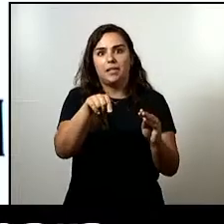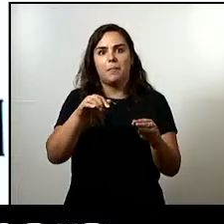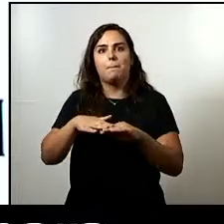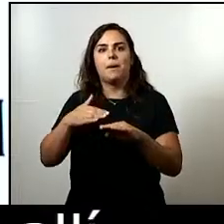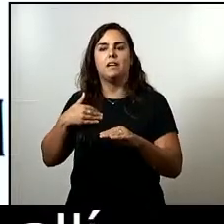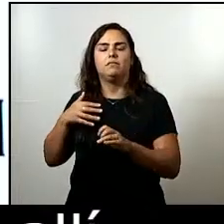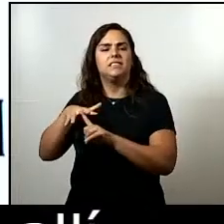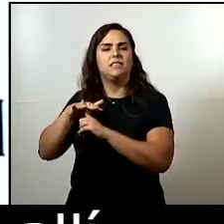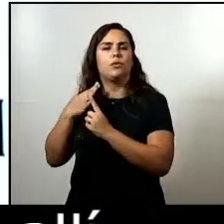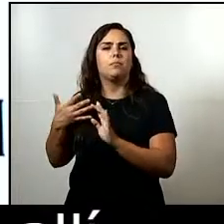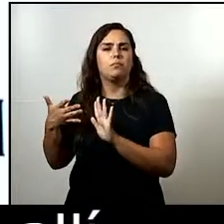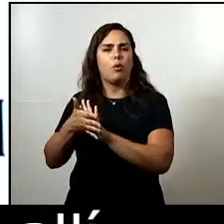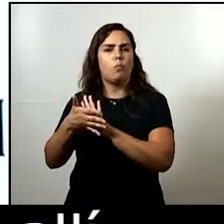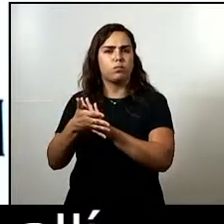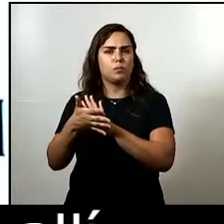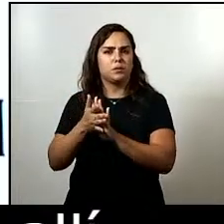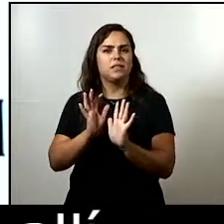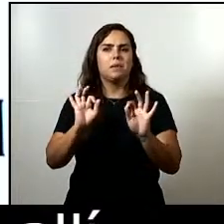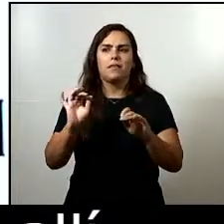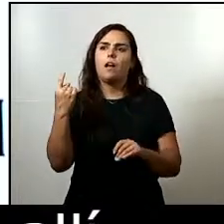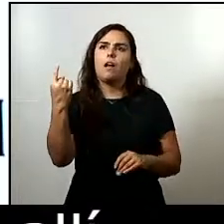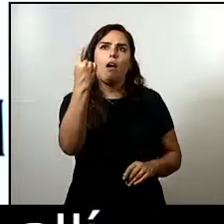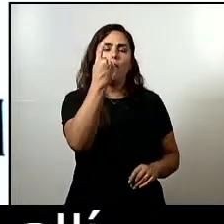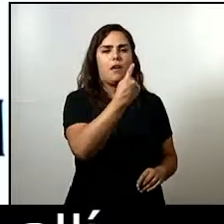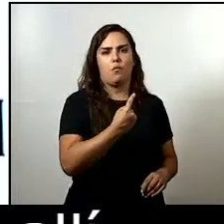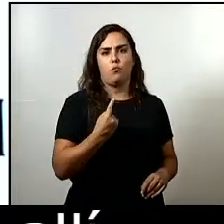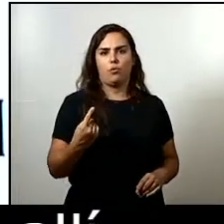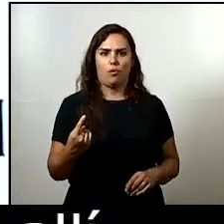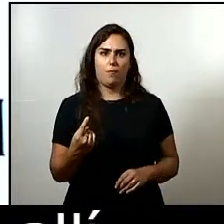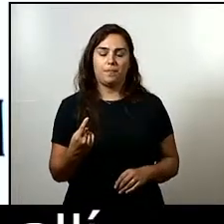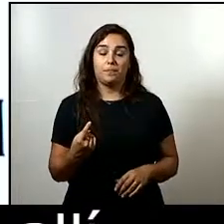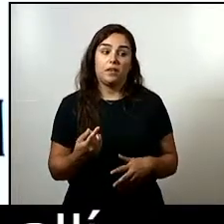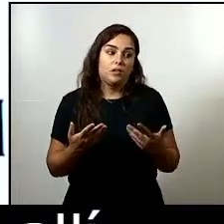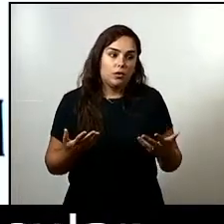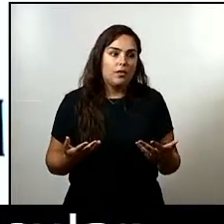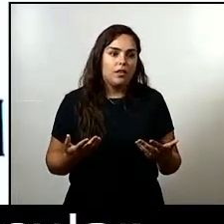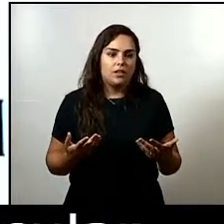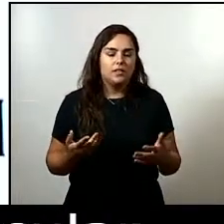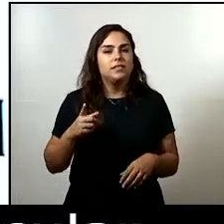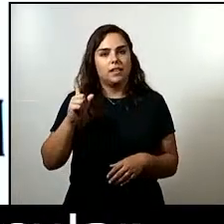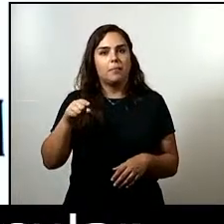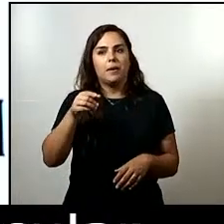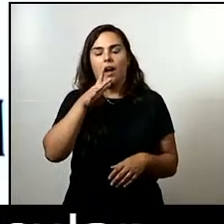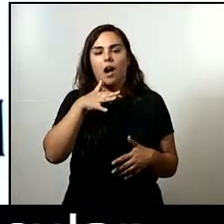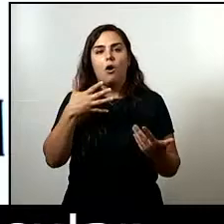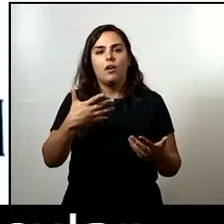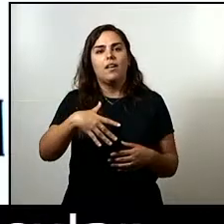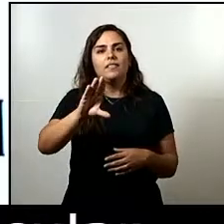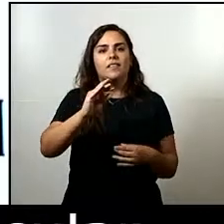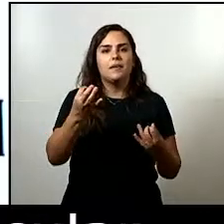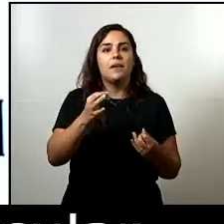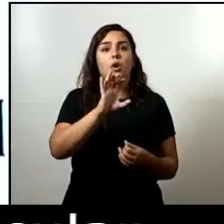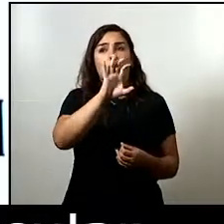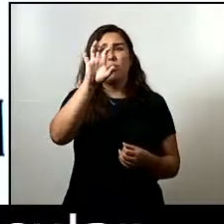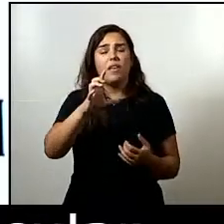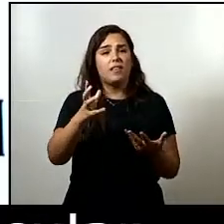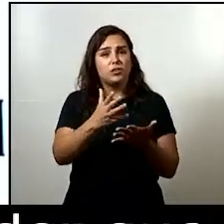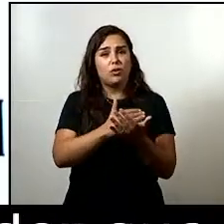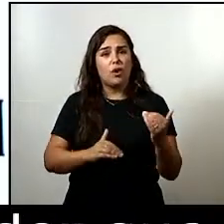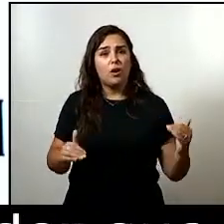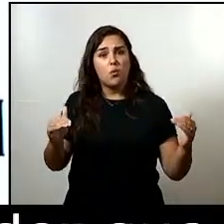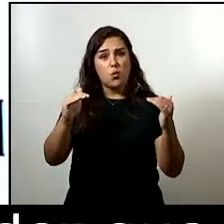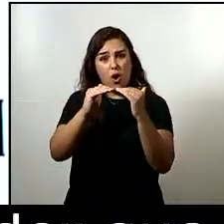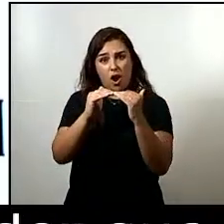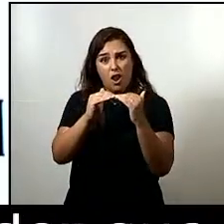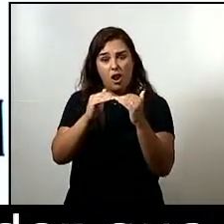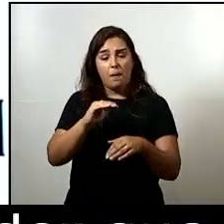la situación tan particular que cada comunidad tiene. Y tienen que entender que no todas las comunidades están en igualdad en